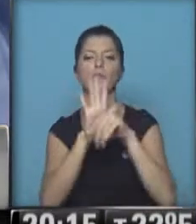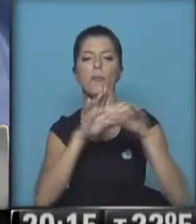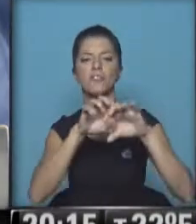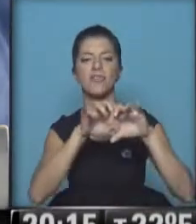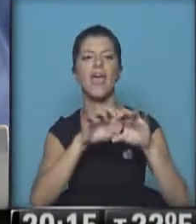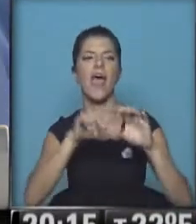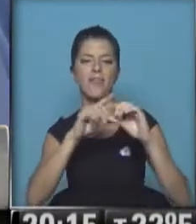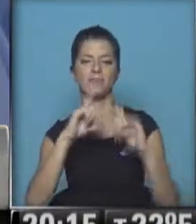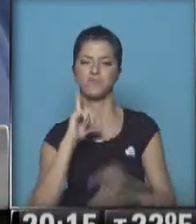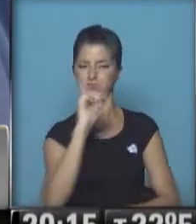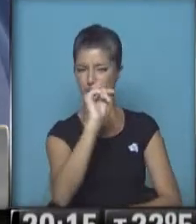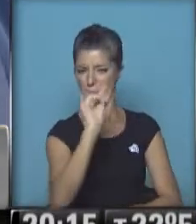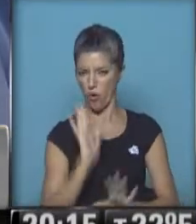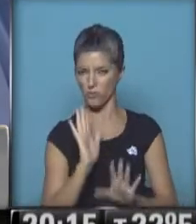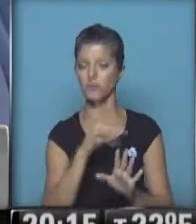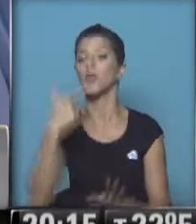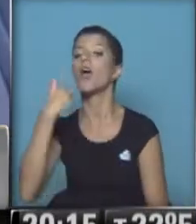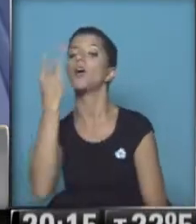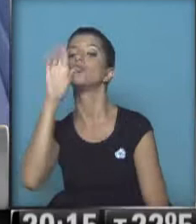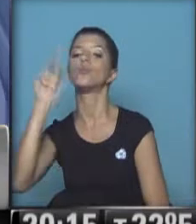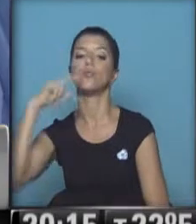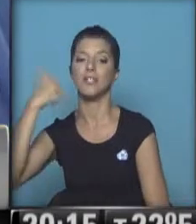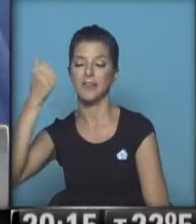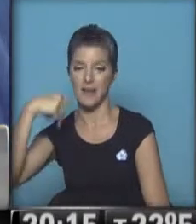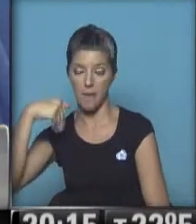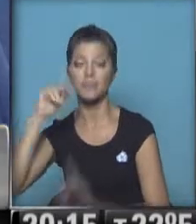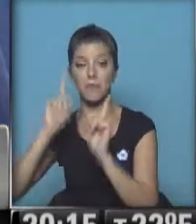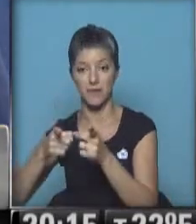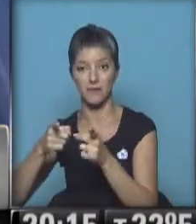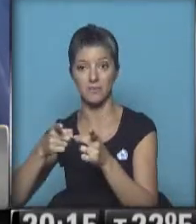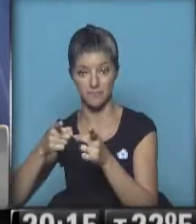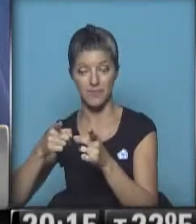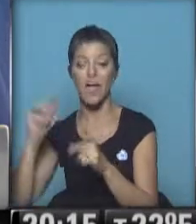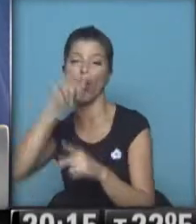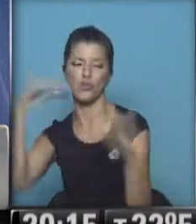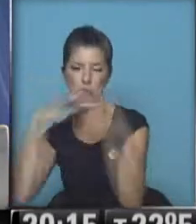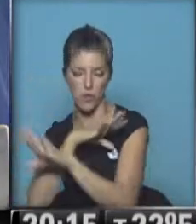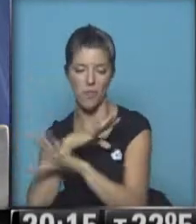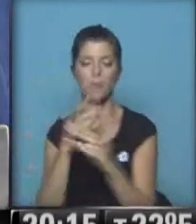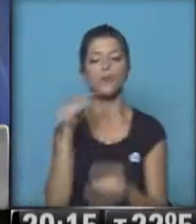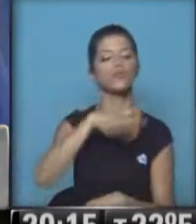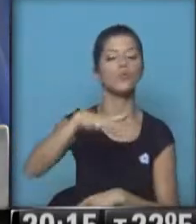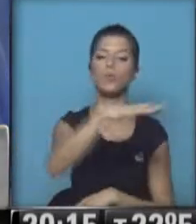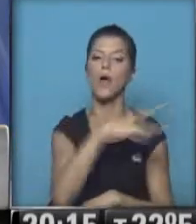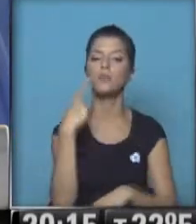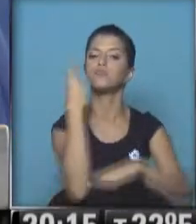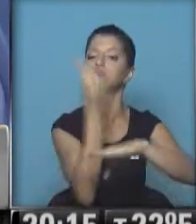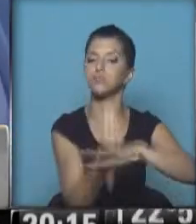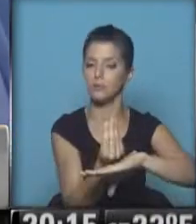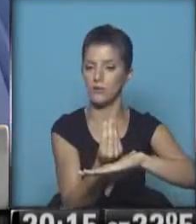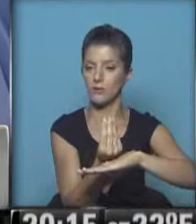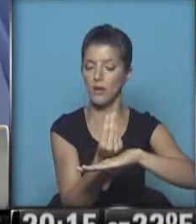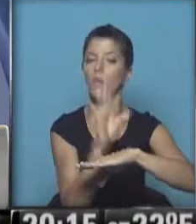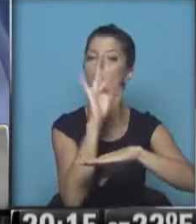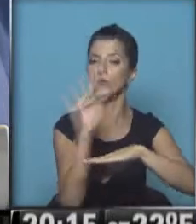lo mismo con Surinam, donde el idioma oficial es el neerlandés. Guyana tiene varias particularidades, una población nativa muy